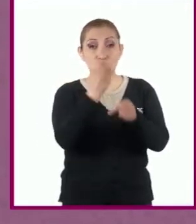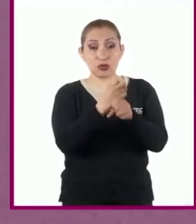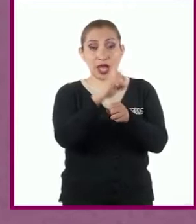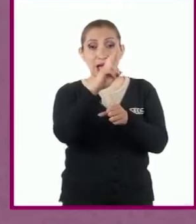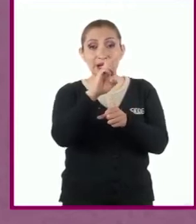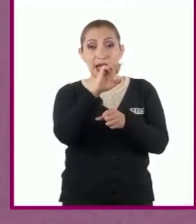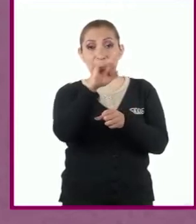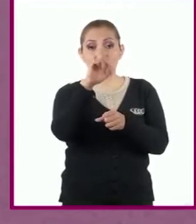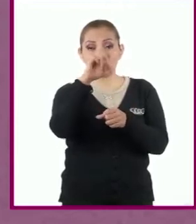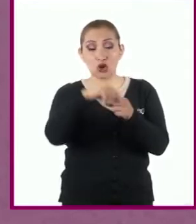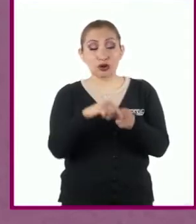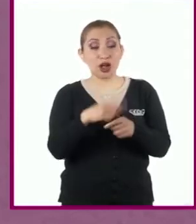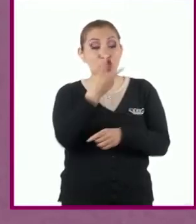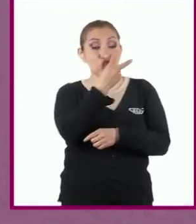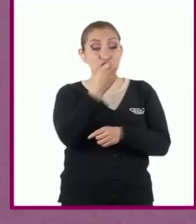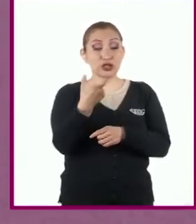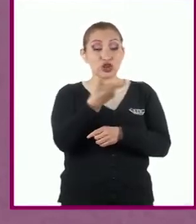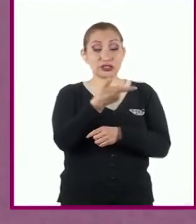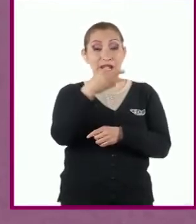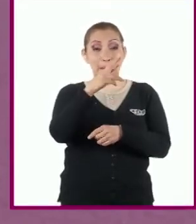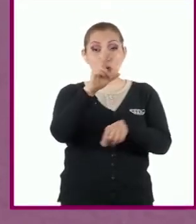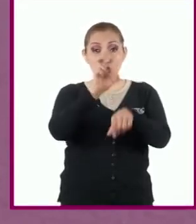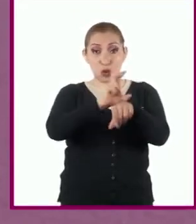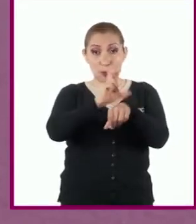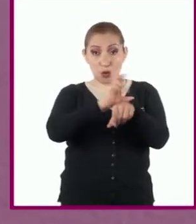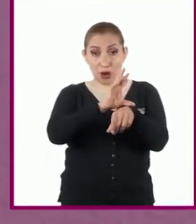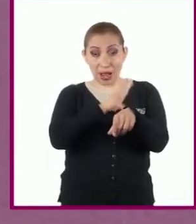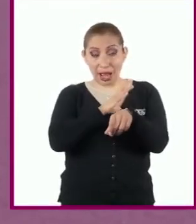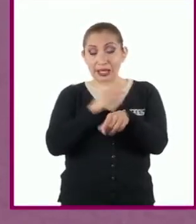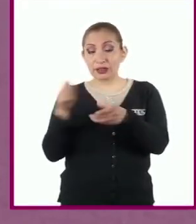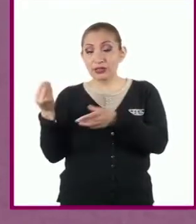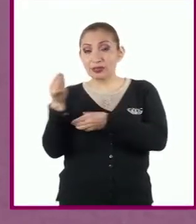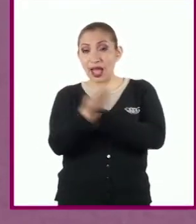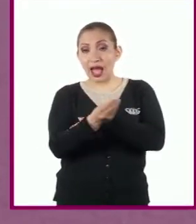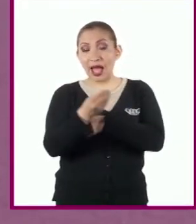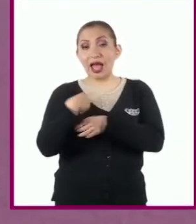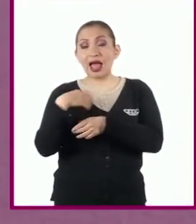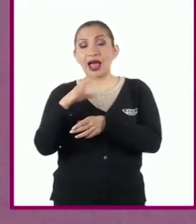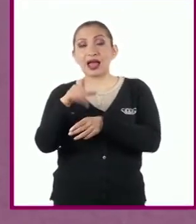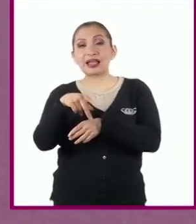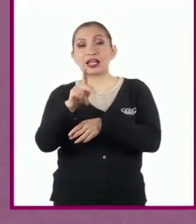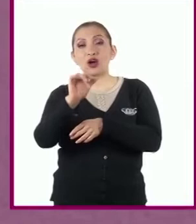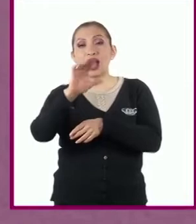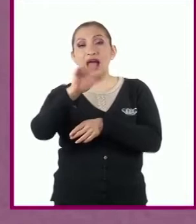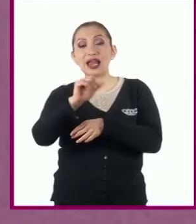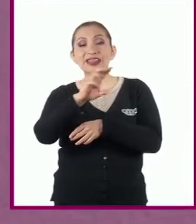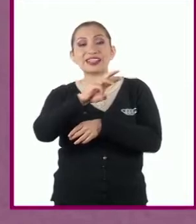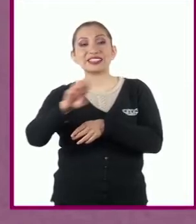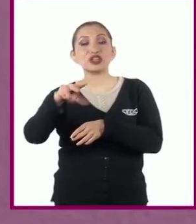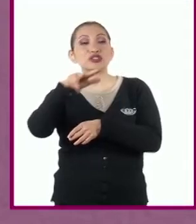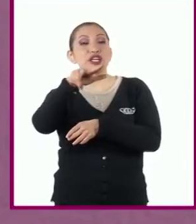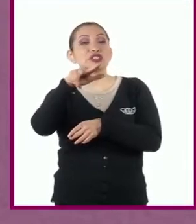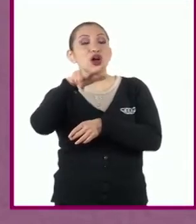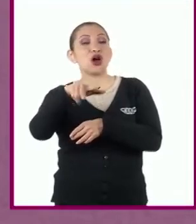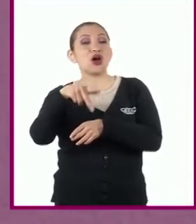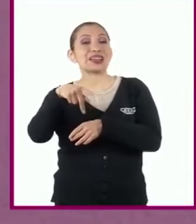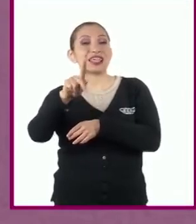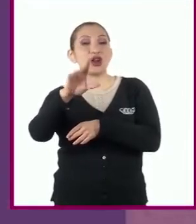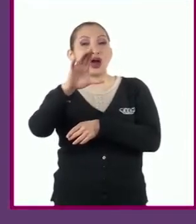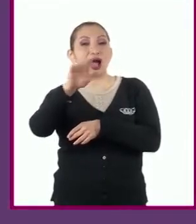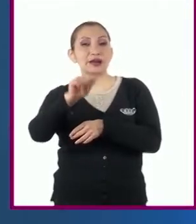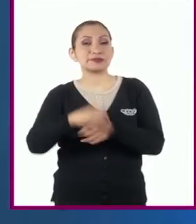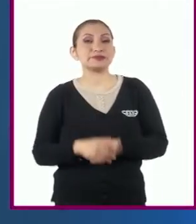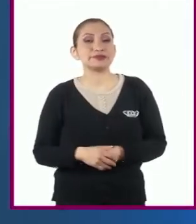razón. Por cada 200 gramos de huevo hay un aporte calórico de 318